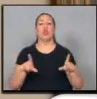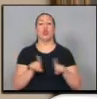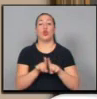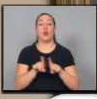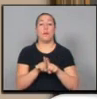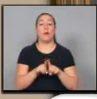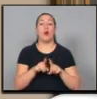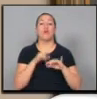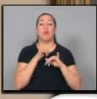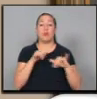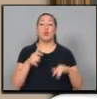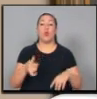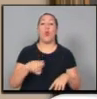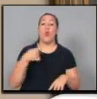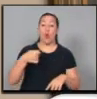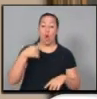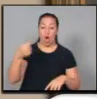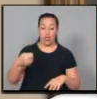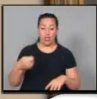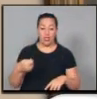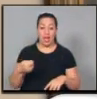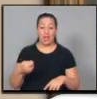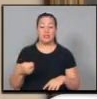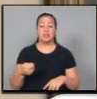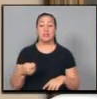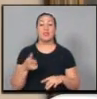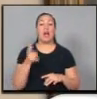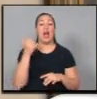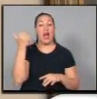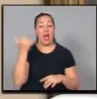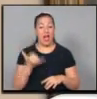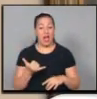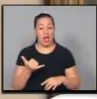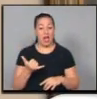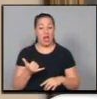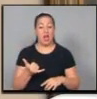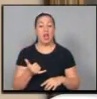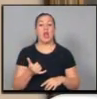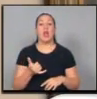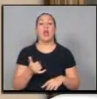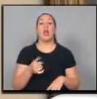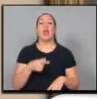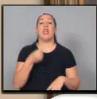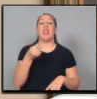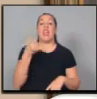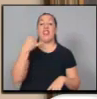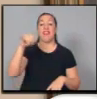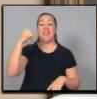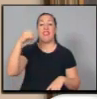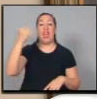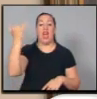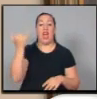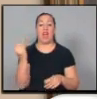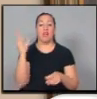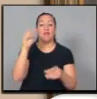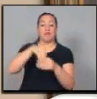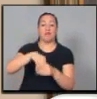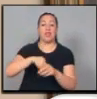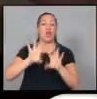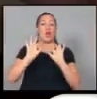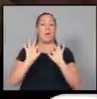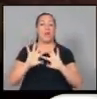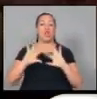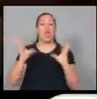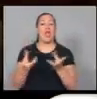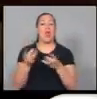las cuotas que eventualmente estén publicitadas con el interés que tienen involucrado o incluido o implícito.